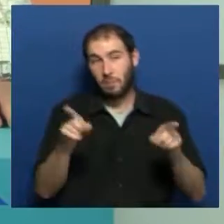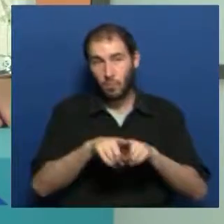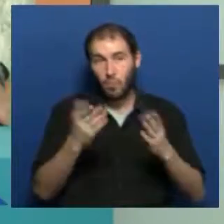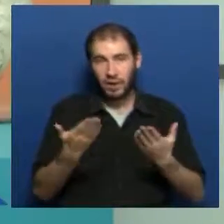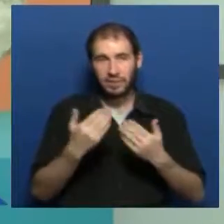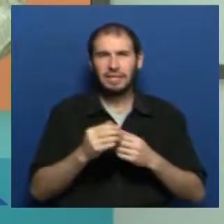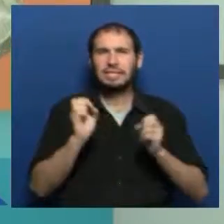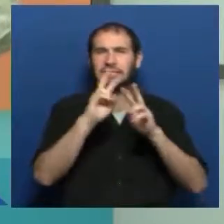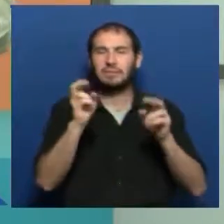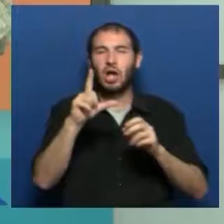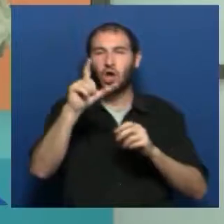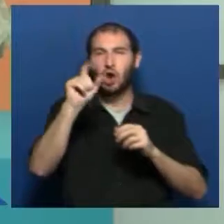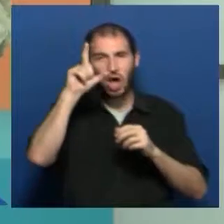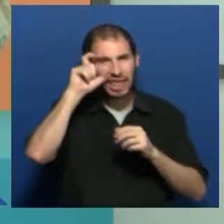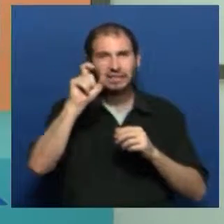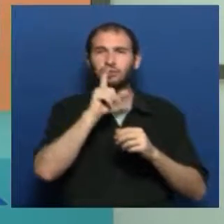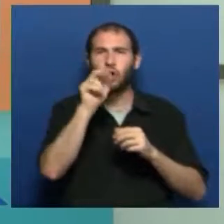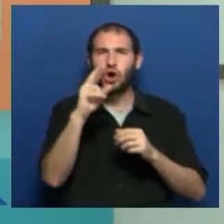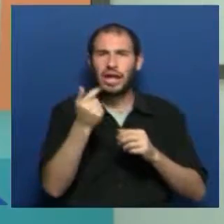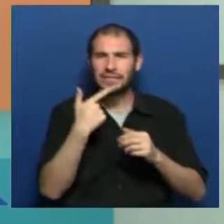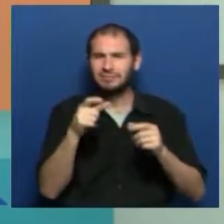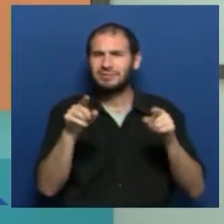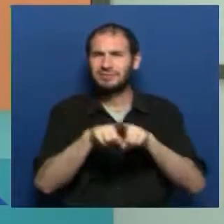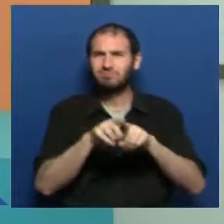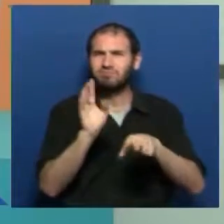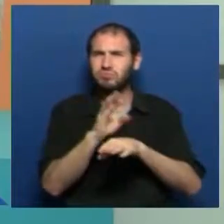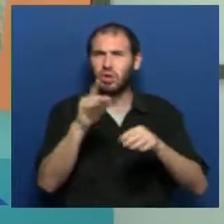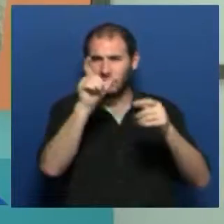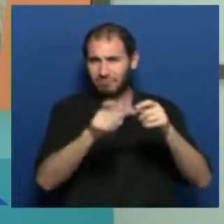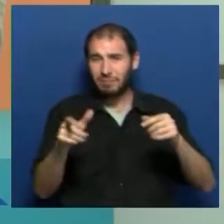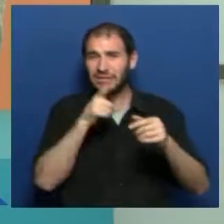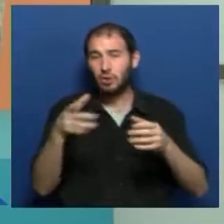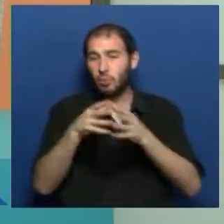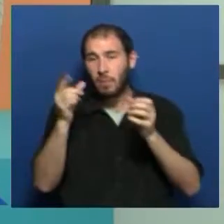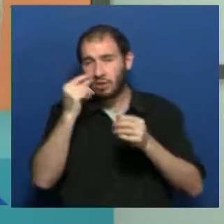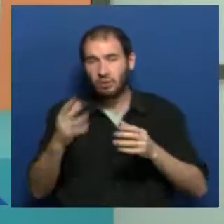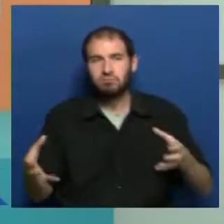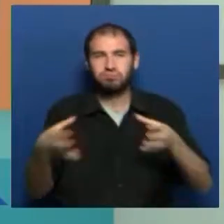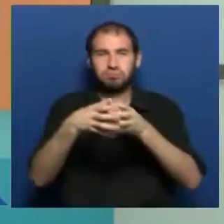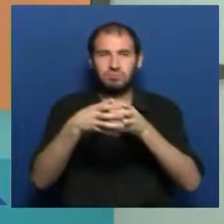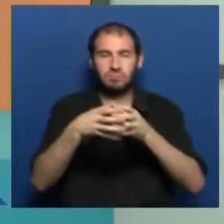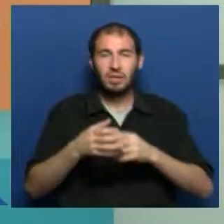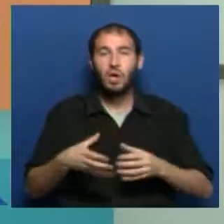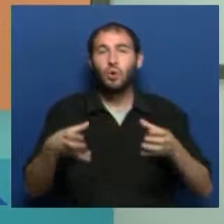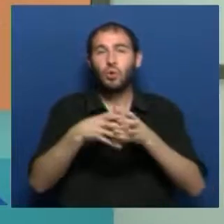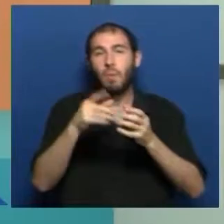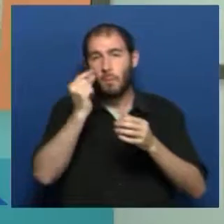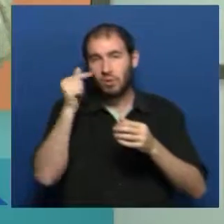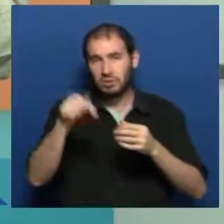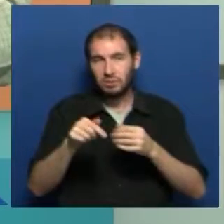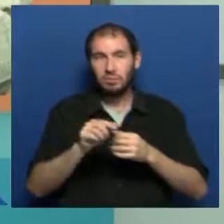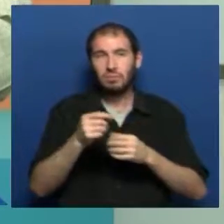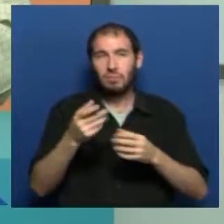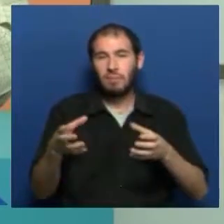El tema de las colectoras es un sistema que atomiza a los partidos políticos. Sí. Y esa atomización de los partidos políticos